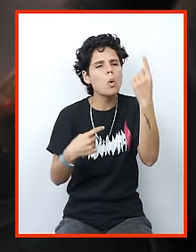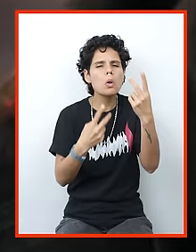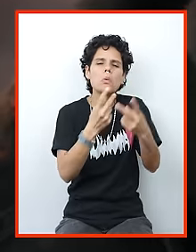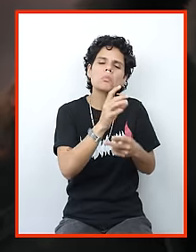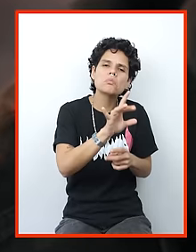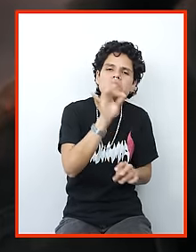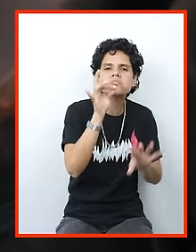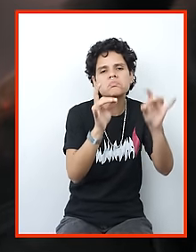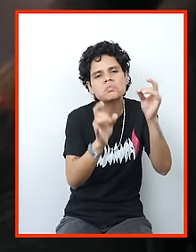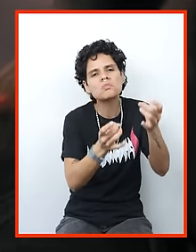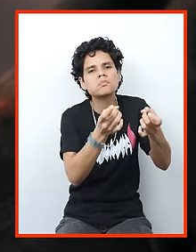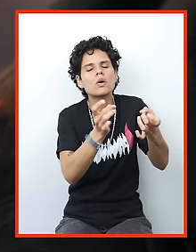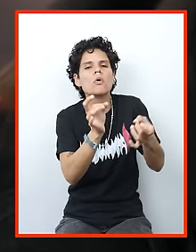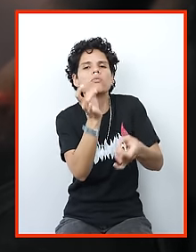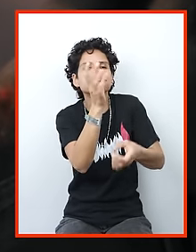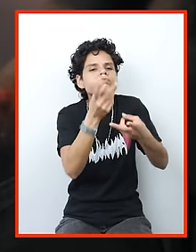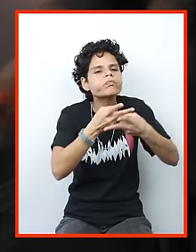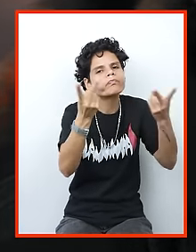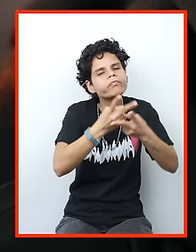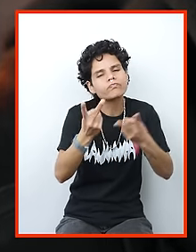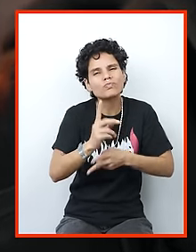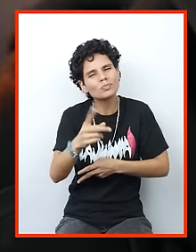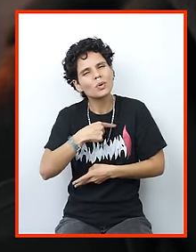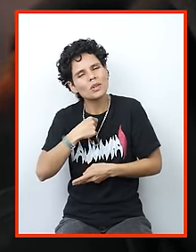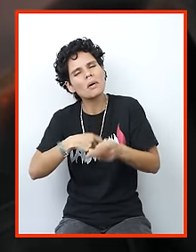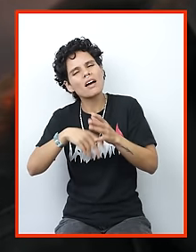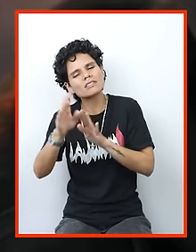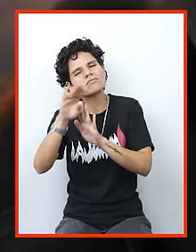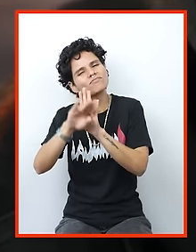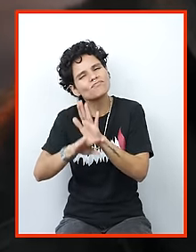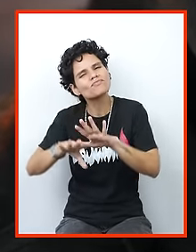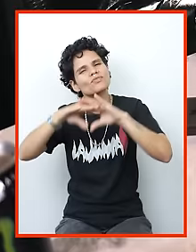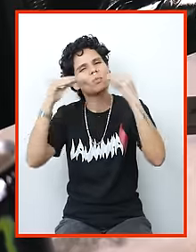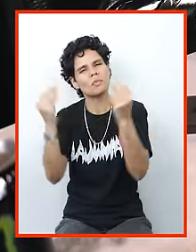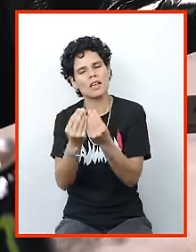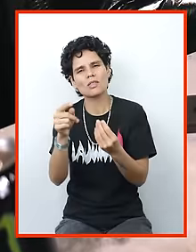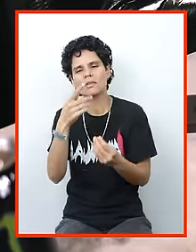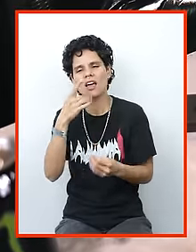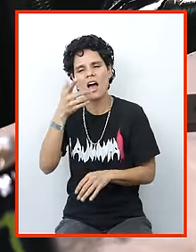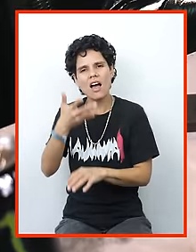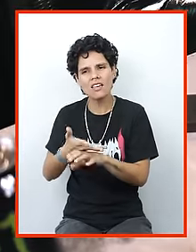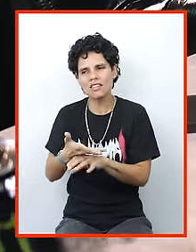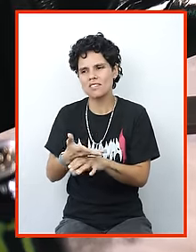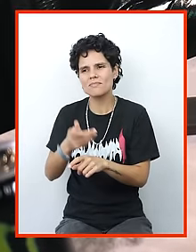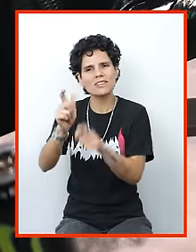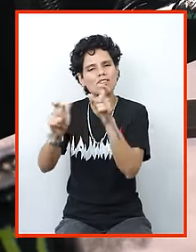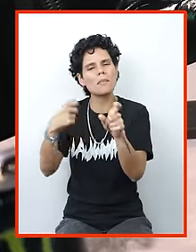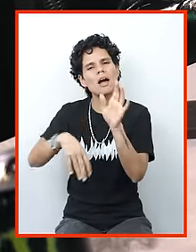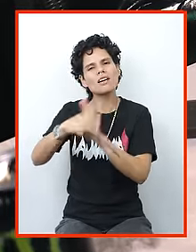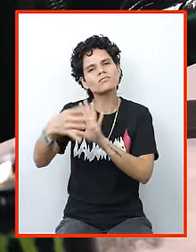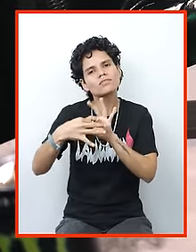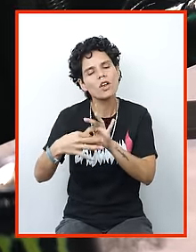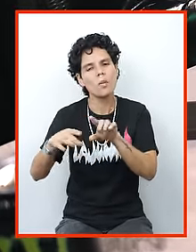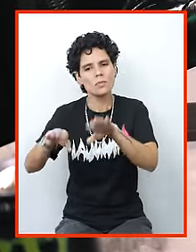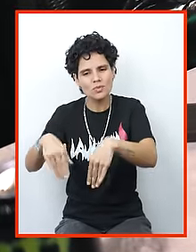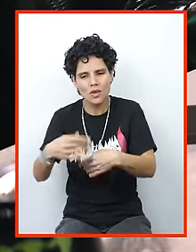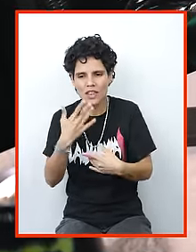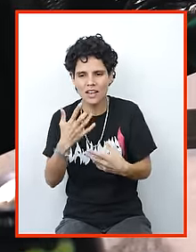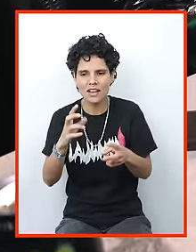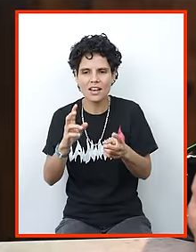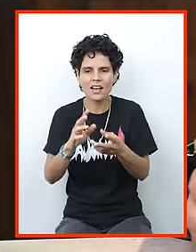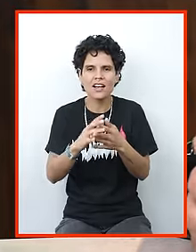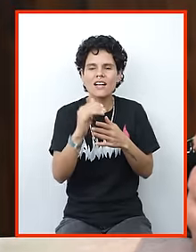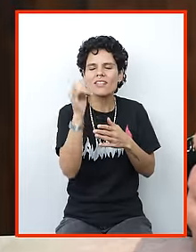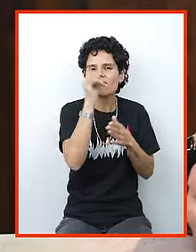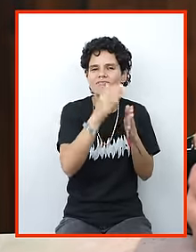de singles, sino que me gusta hacer álbumes porque siento que con los álbumes conectáis más con la gente, como que creáis una experiencia, podéis crear un vínculo como lo de la Dark era.